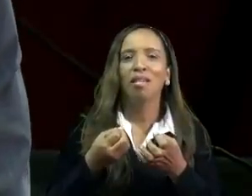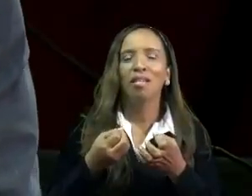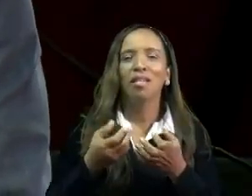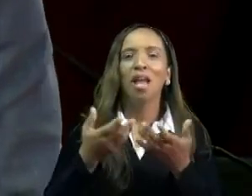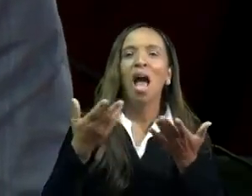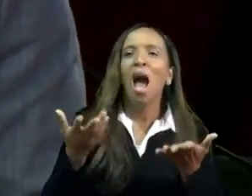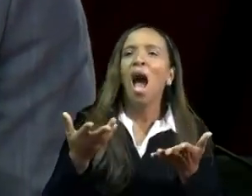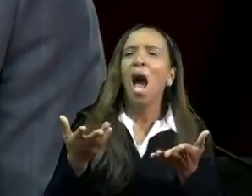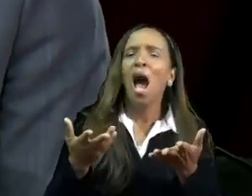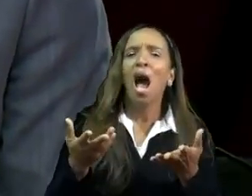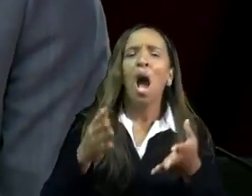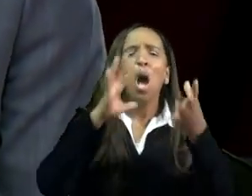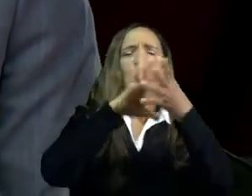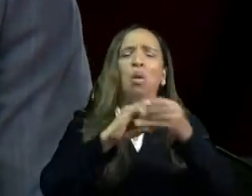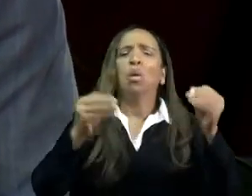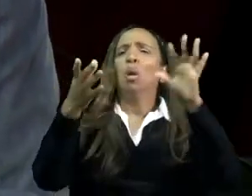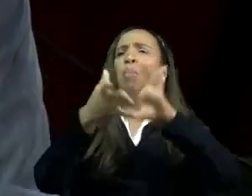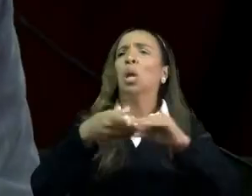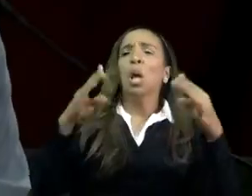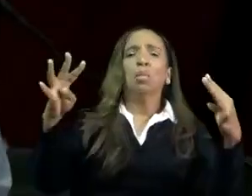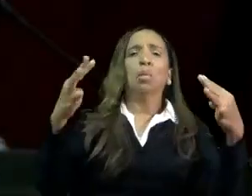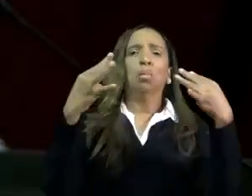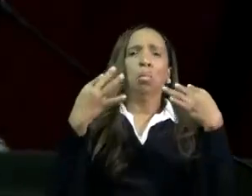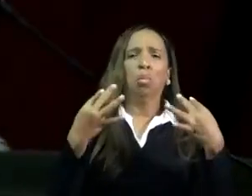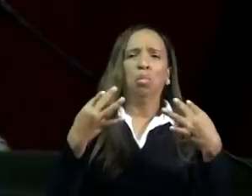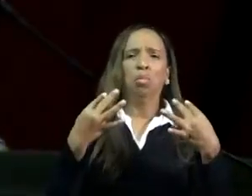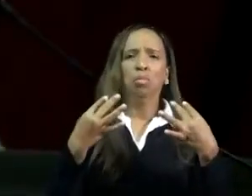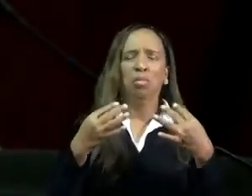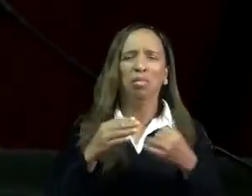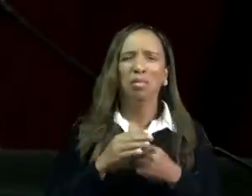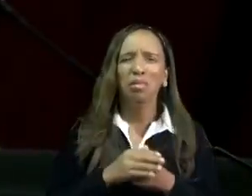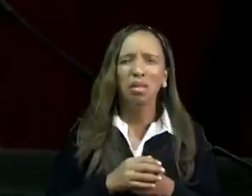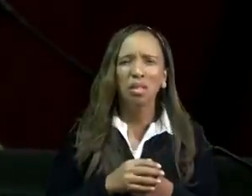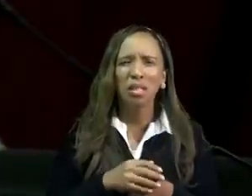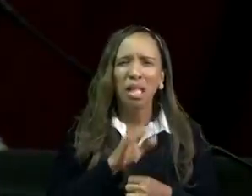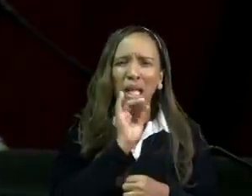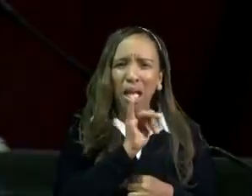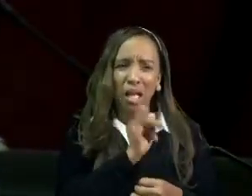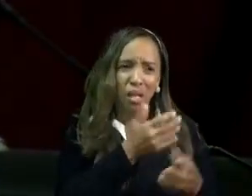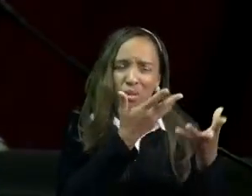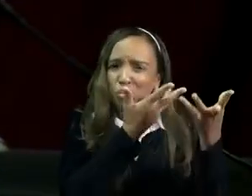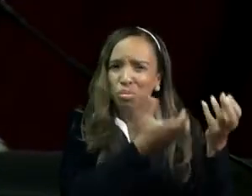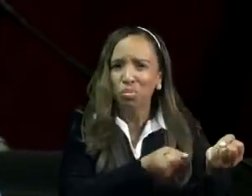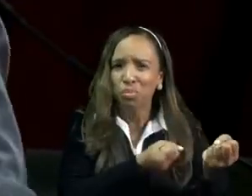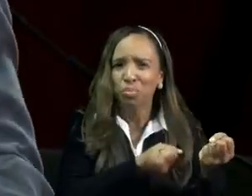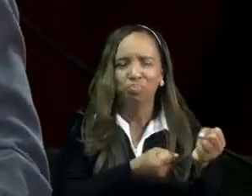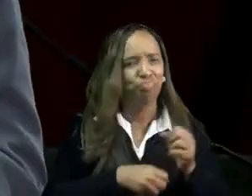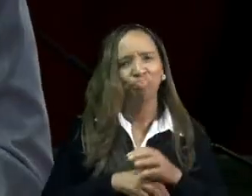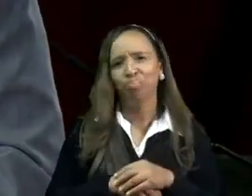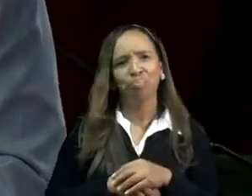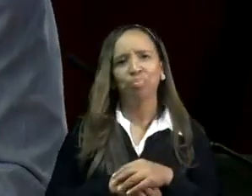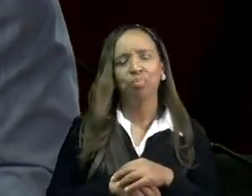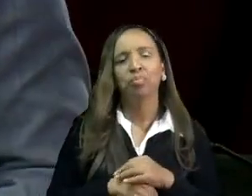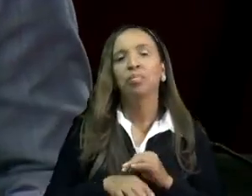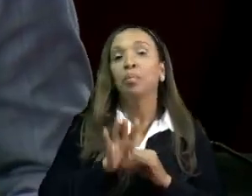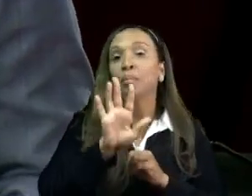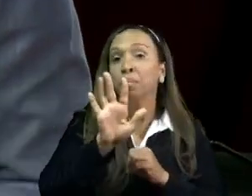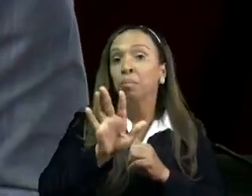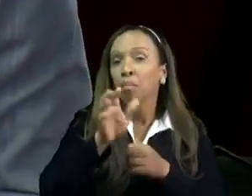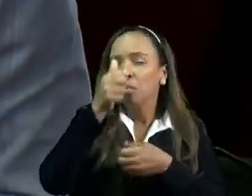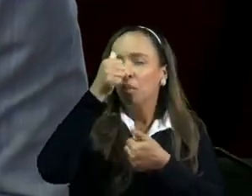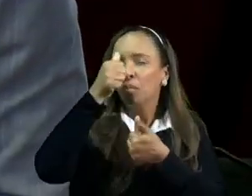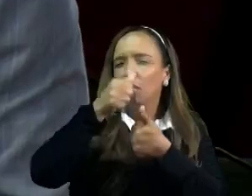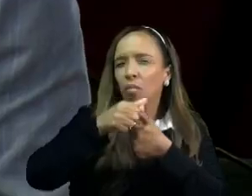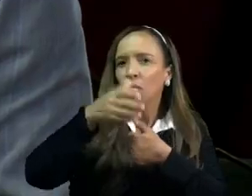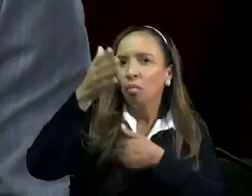la credibilidad al diputado. Y si nos remontamos al pasado, en el año